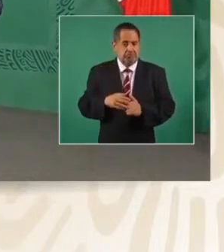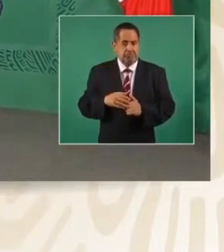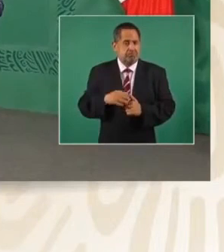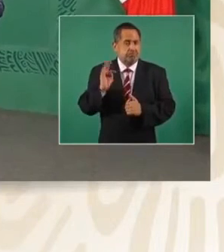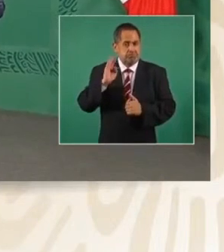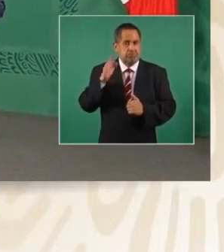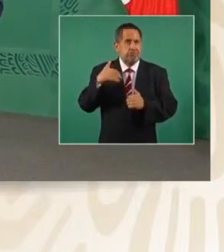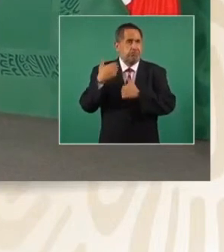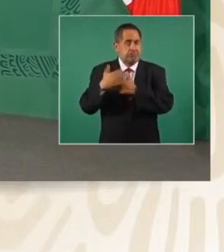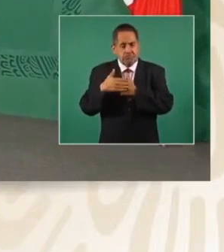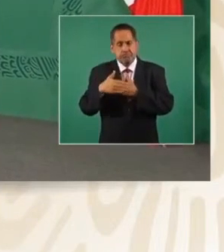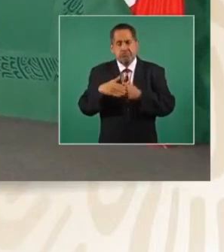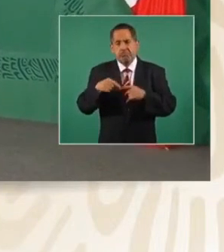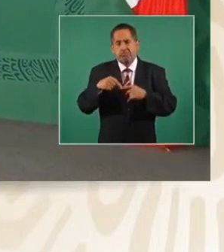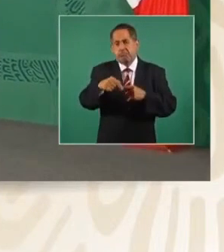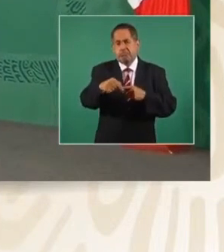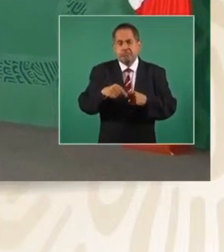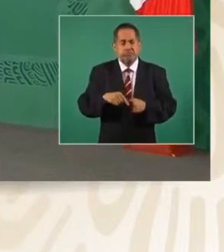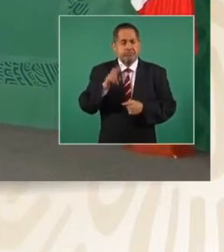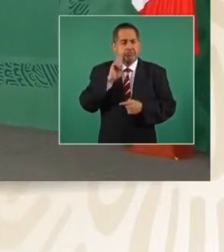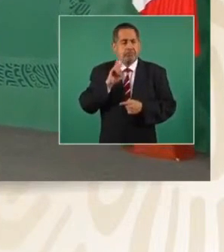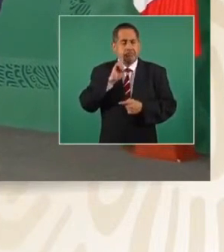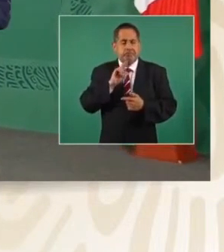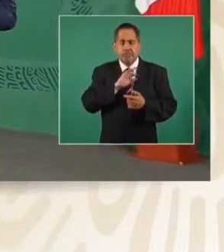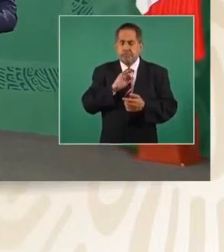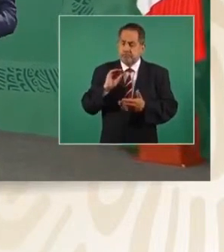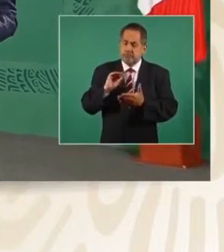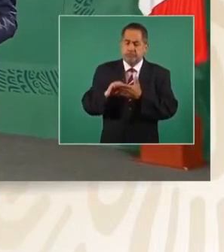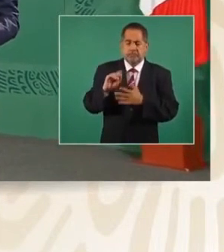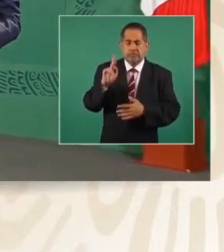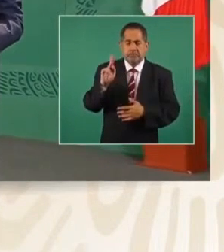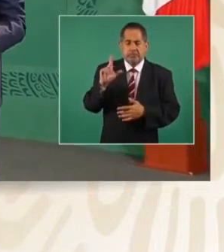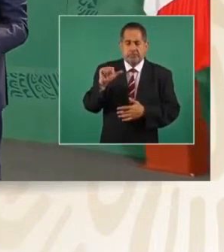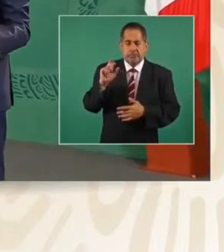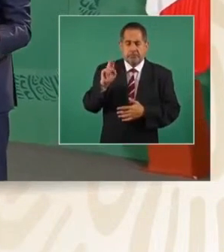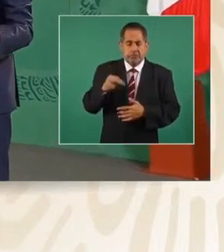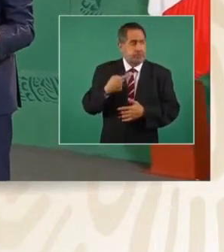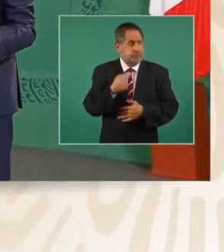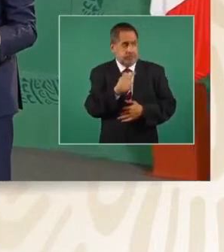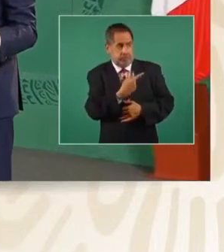tener un plan conjunto,